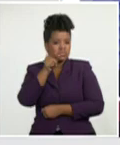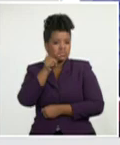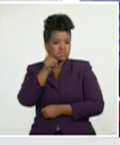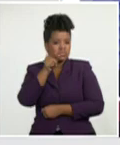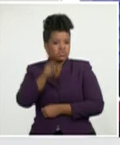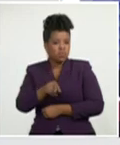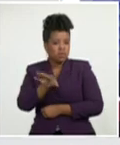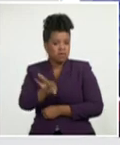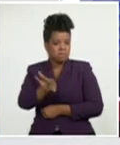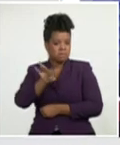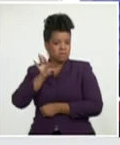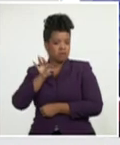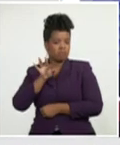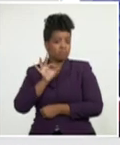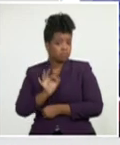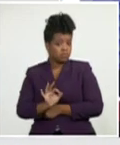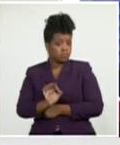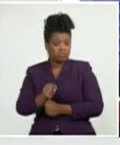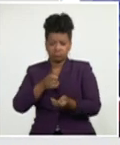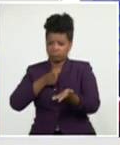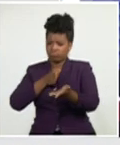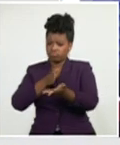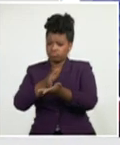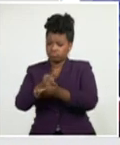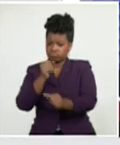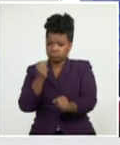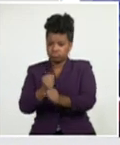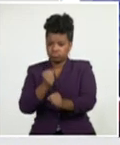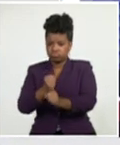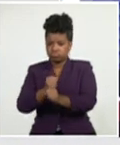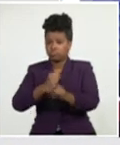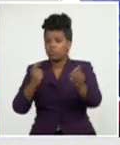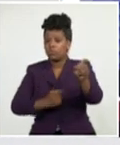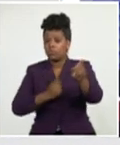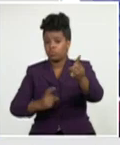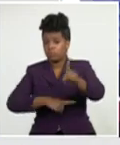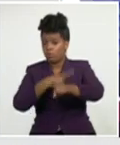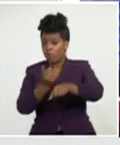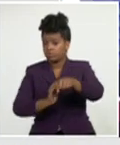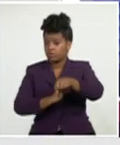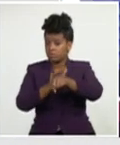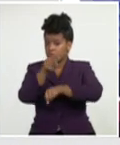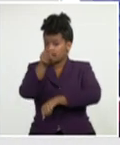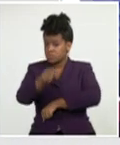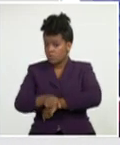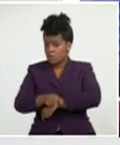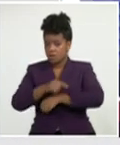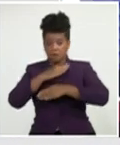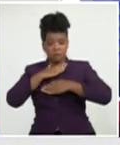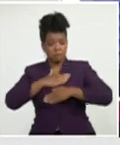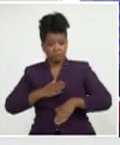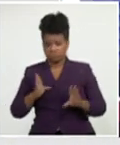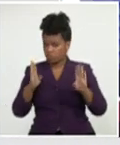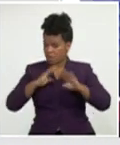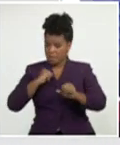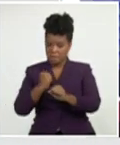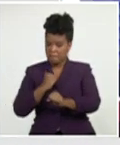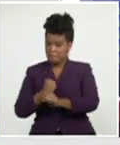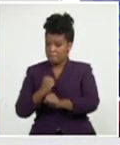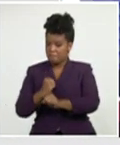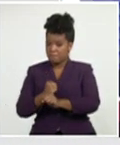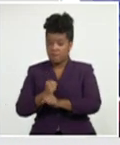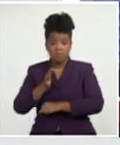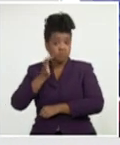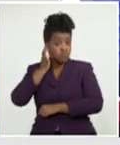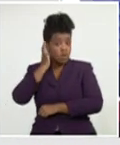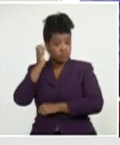alguien que se ha mantenido muy activa en el combate a la pandemia, alguien que no ha descansado, una de esas científicas de mucha valía